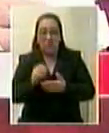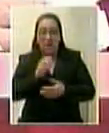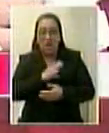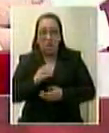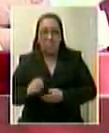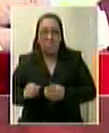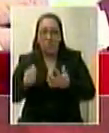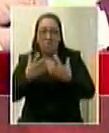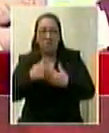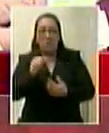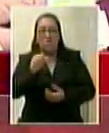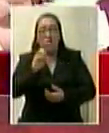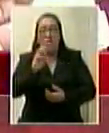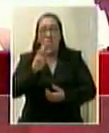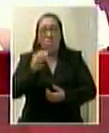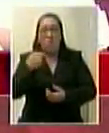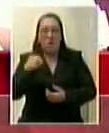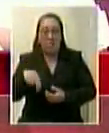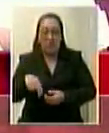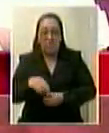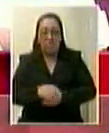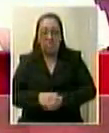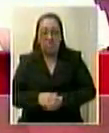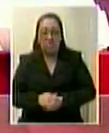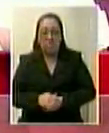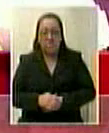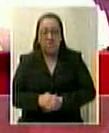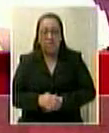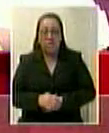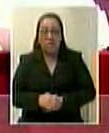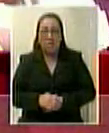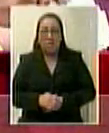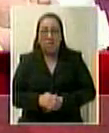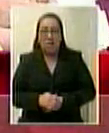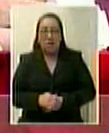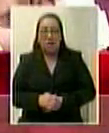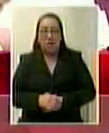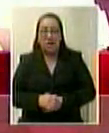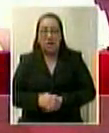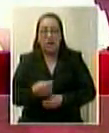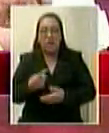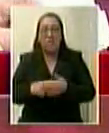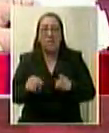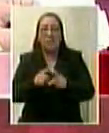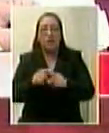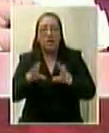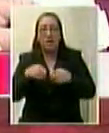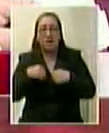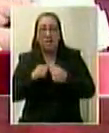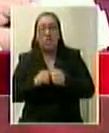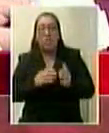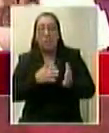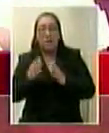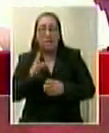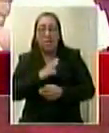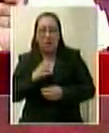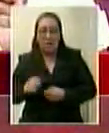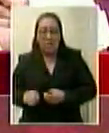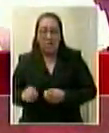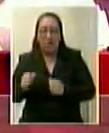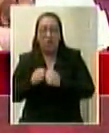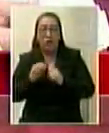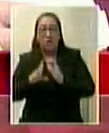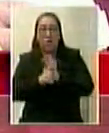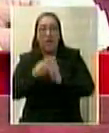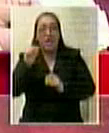Estado con la empresa Shogun se dejó claro. Se reconoce por parte del Estado el derecho